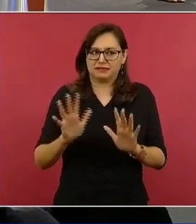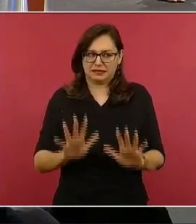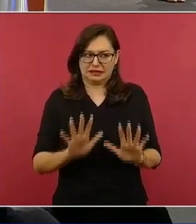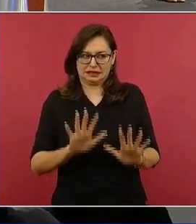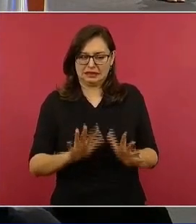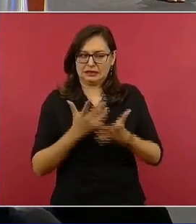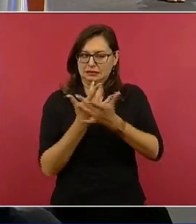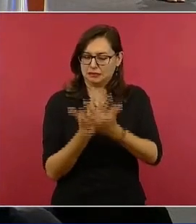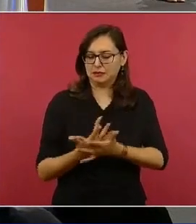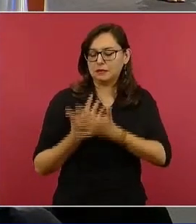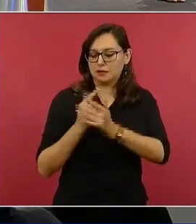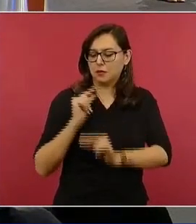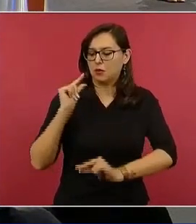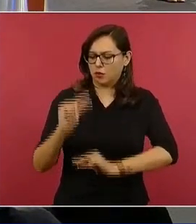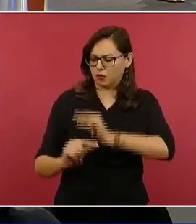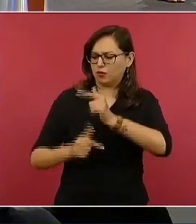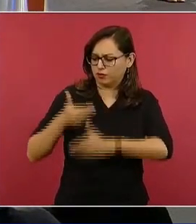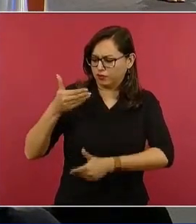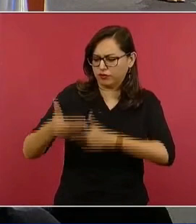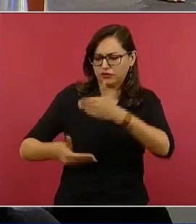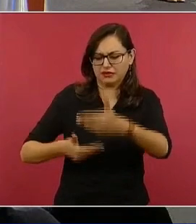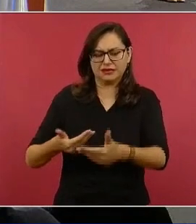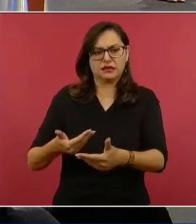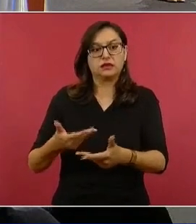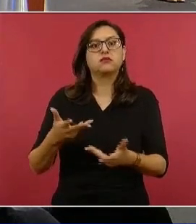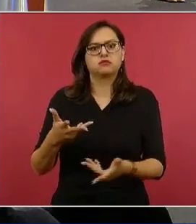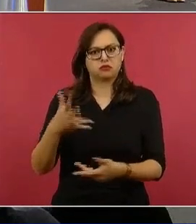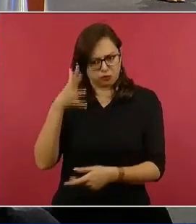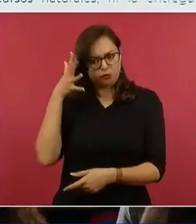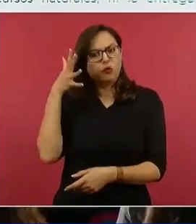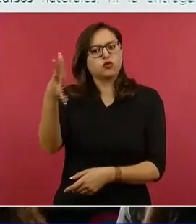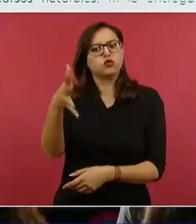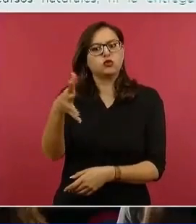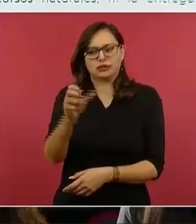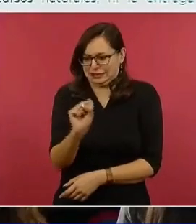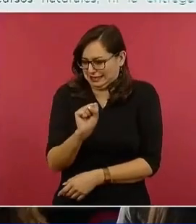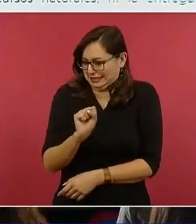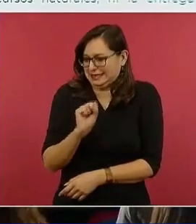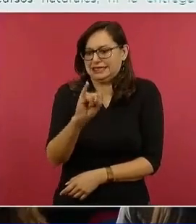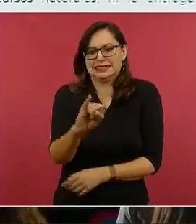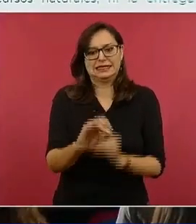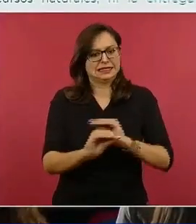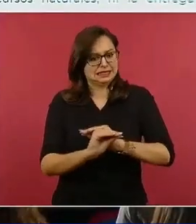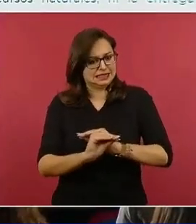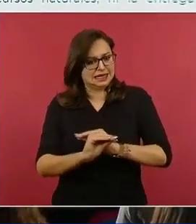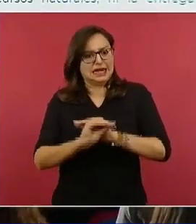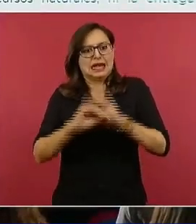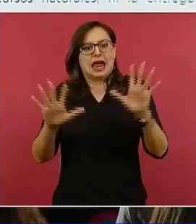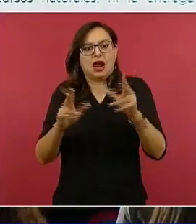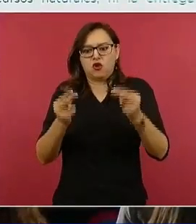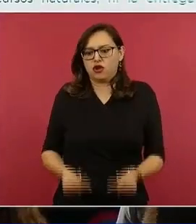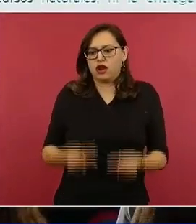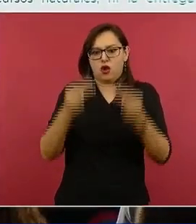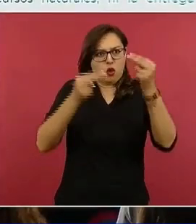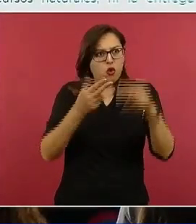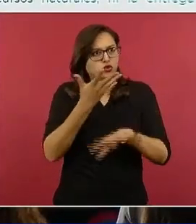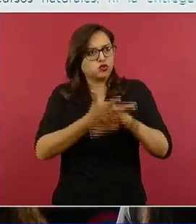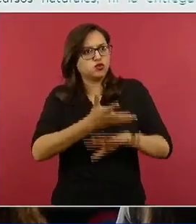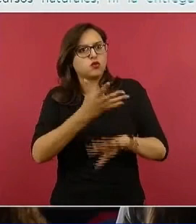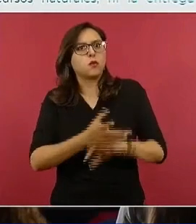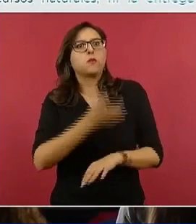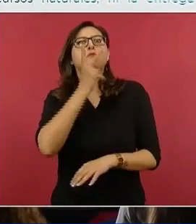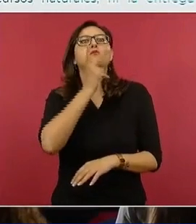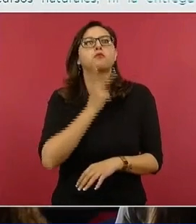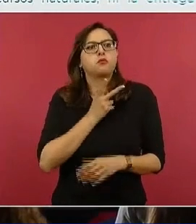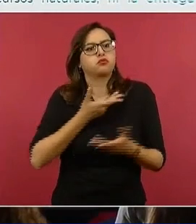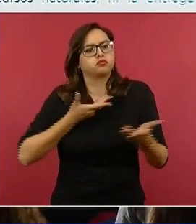mexicanos sí queremos invertir en el petróleo americano o en su